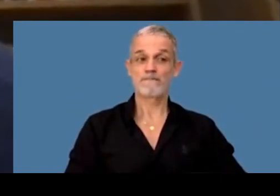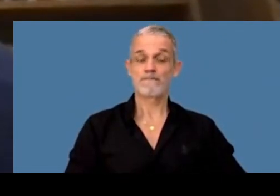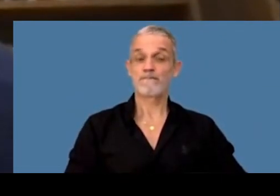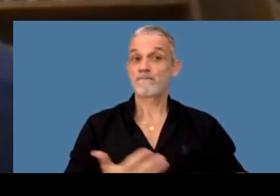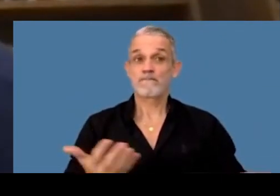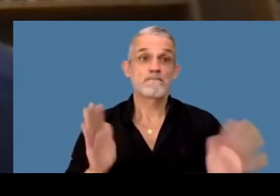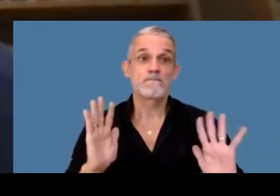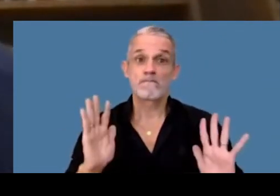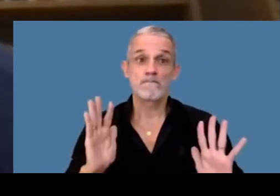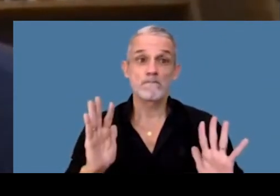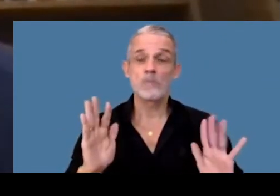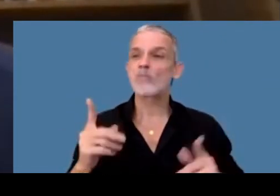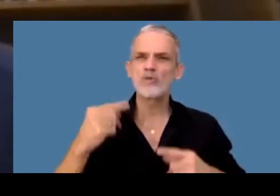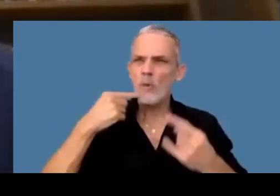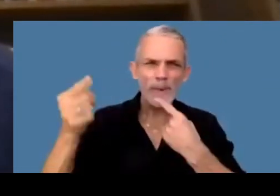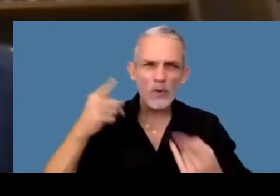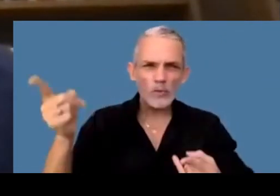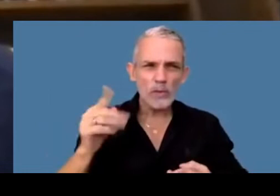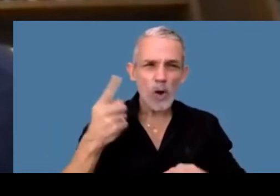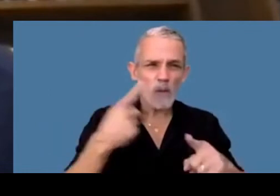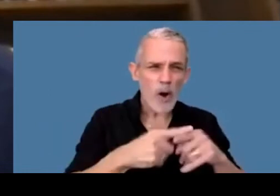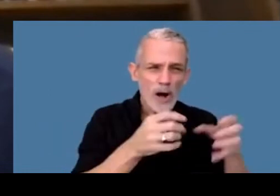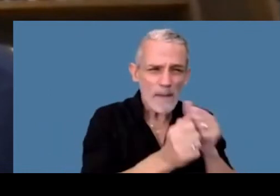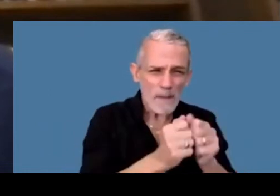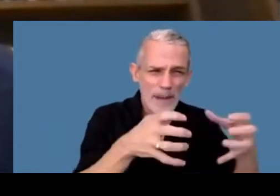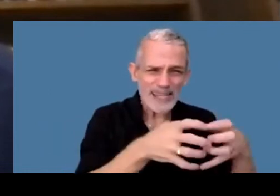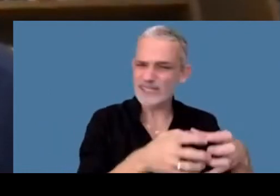No encontré ninguno todavía que quiera uno por empresa.